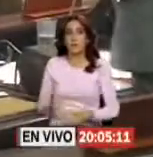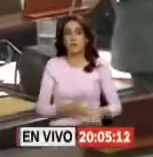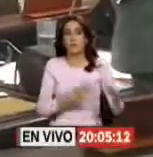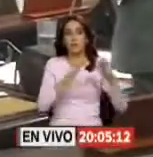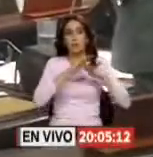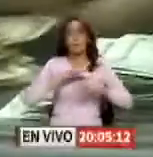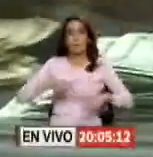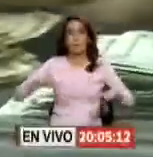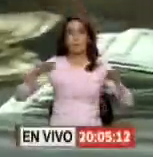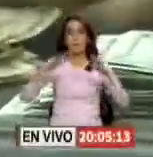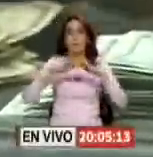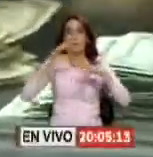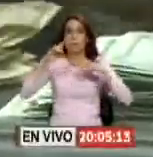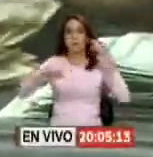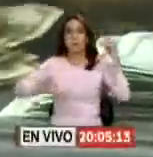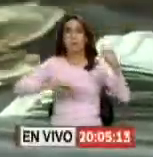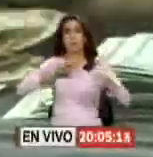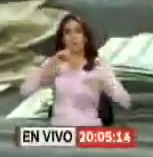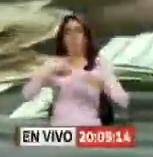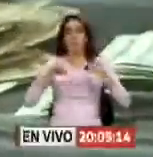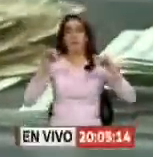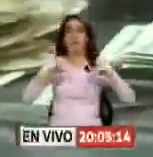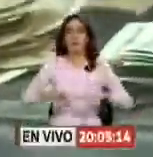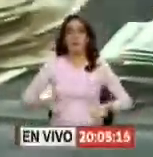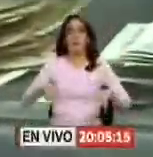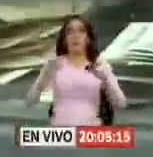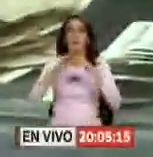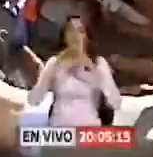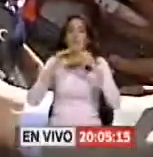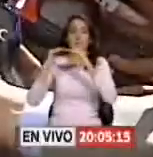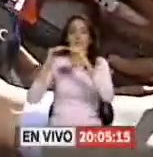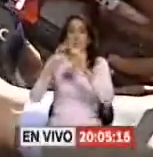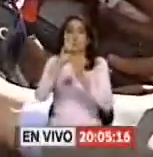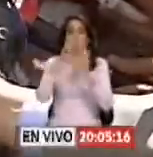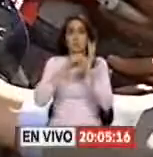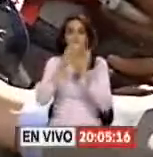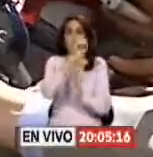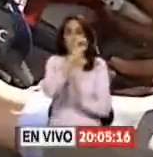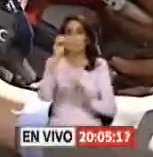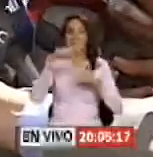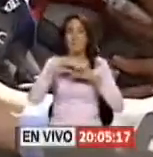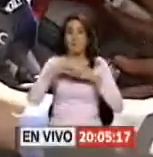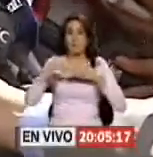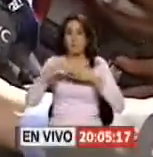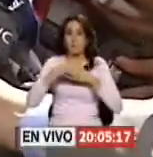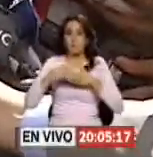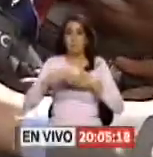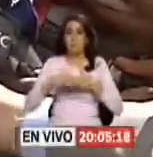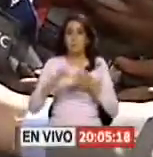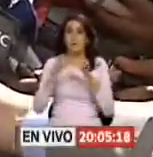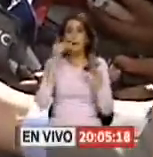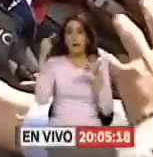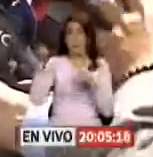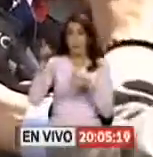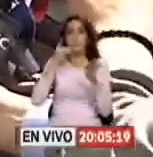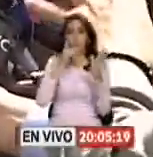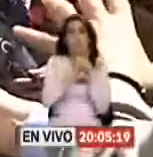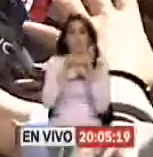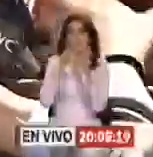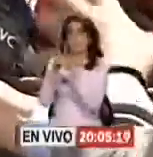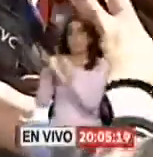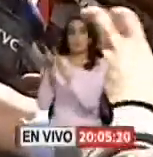sus remuneraciones, cuyo valor total superaría los $2,000. Ahí se va a demostrar todos los que depositaron ese día y todos los que daban en